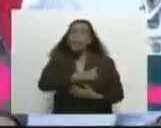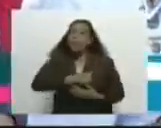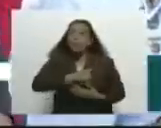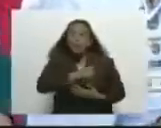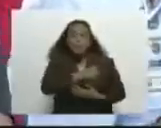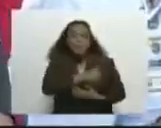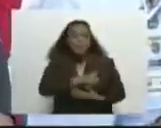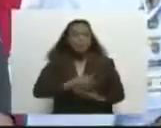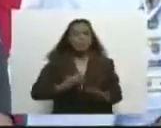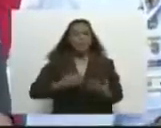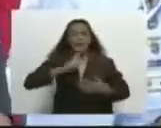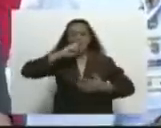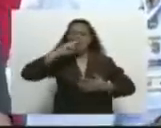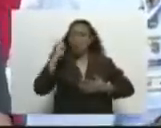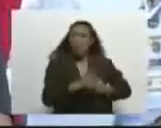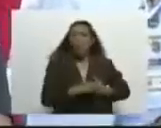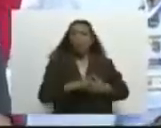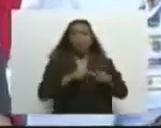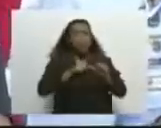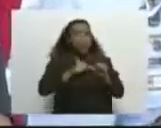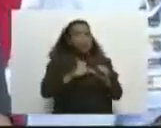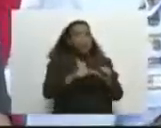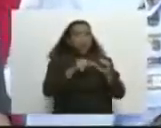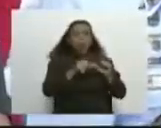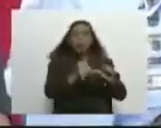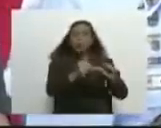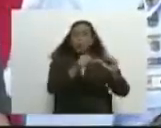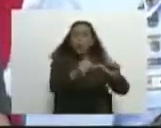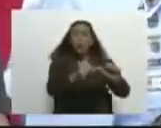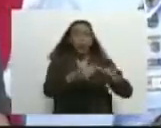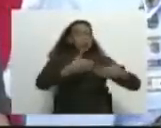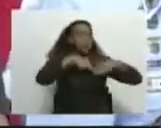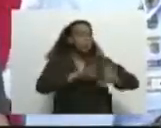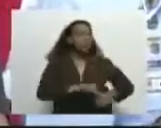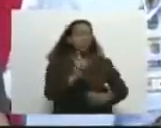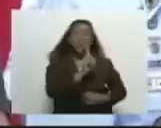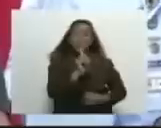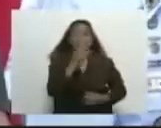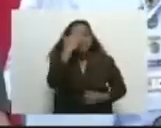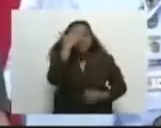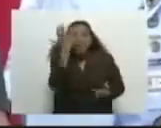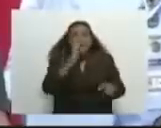comandante, el odio no ha cesado. Es un odio que uno sabe de dónde viene.